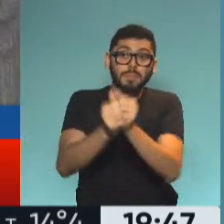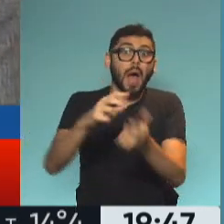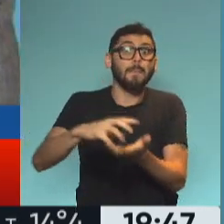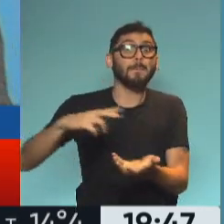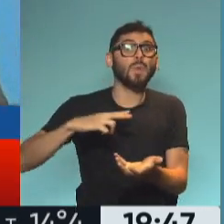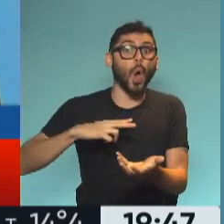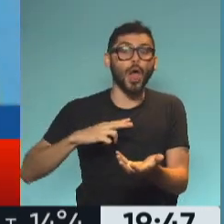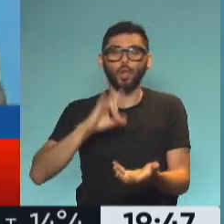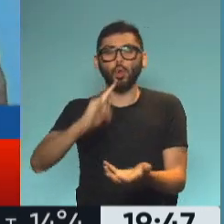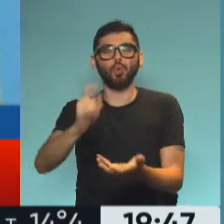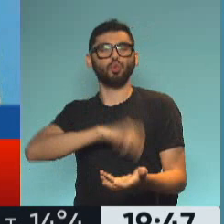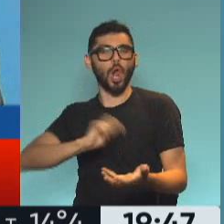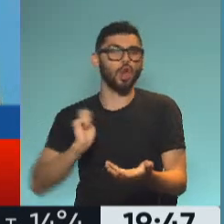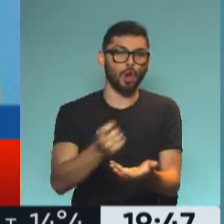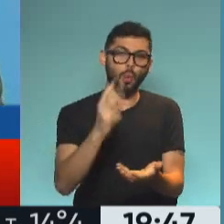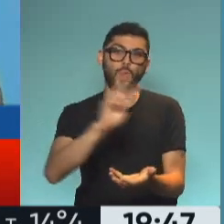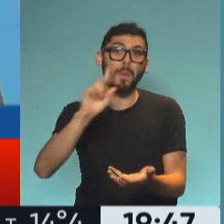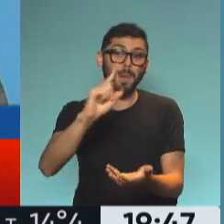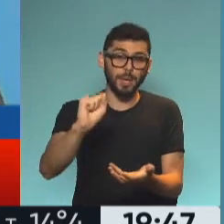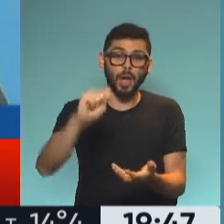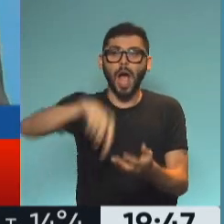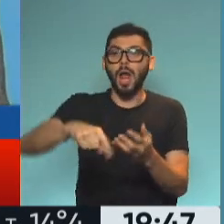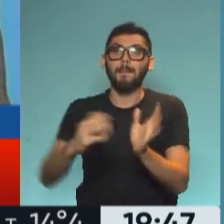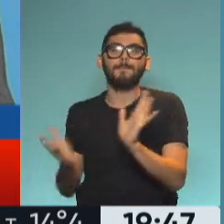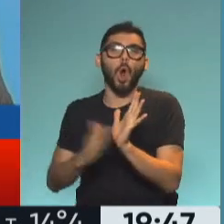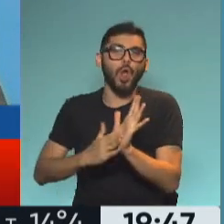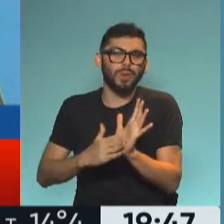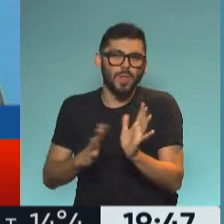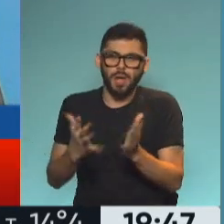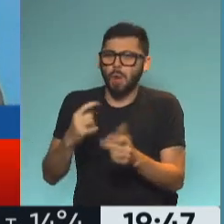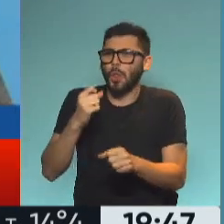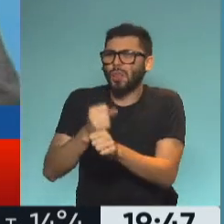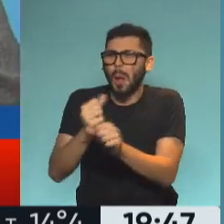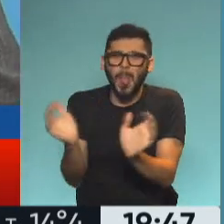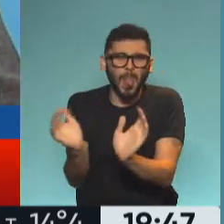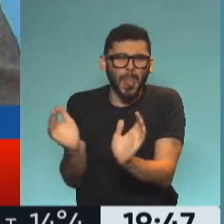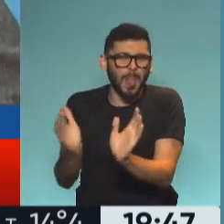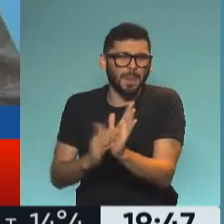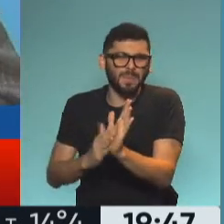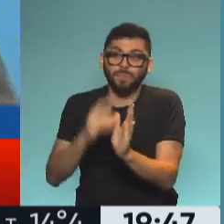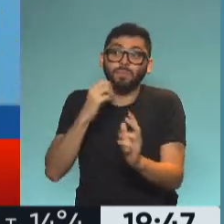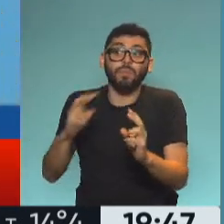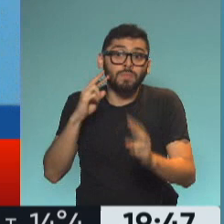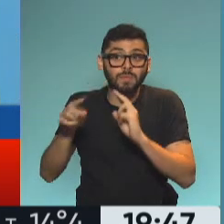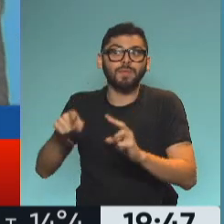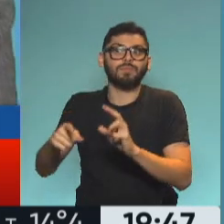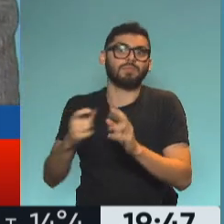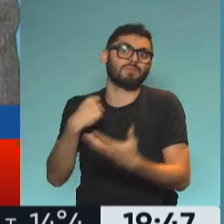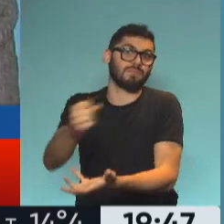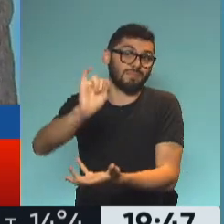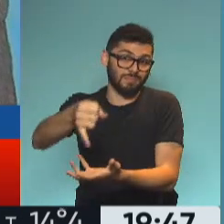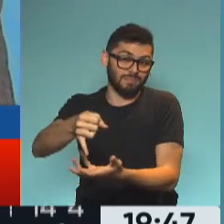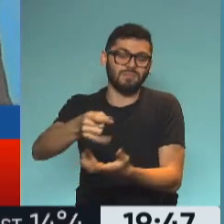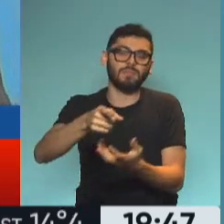Y ahora llega el monotributista, al que se puso un boliche para laburar con 2 personas más en el área gastronómica. En tercer